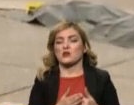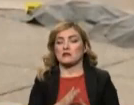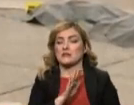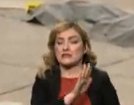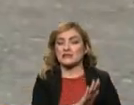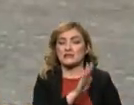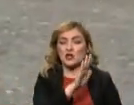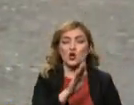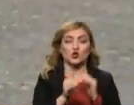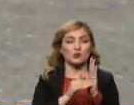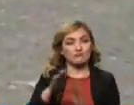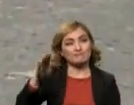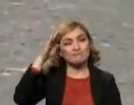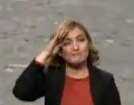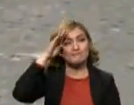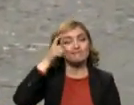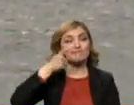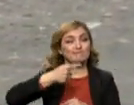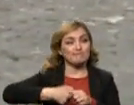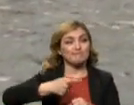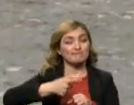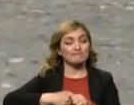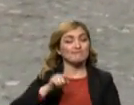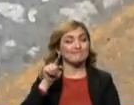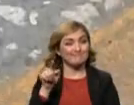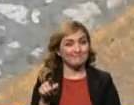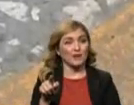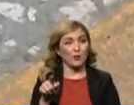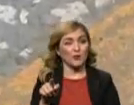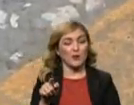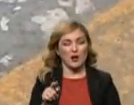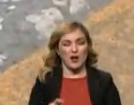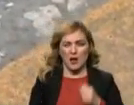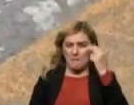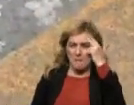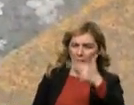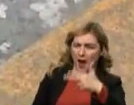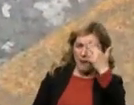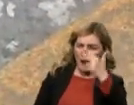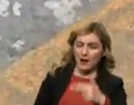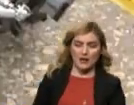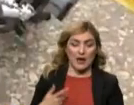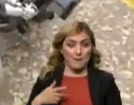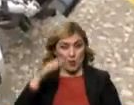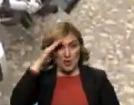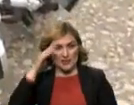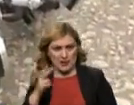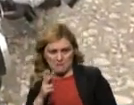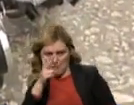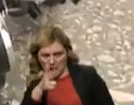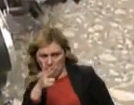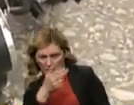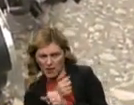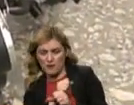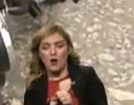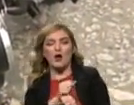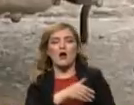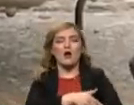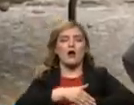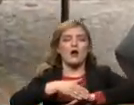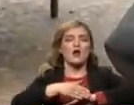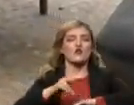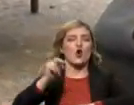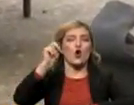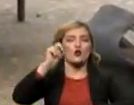de un agente policial, concretamente el uniformado que respondió a los disparos de los adolescentes, que en la avenida Tancamarengo, norte de la